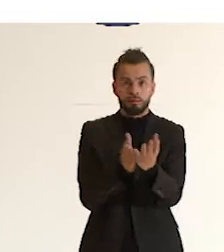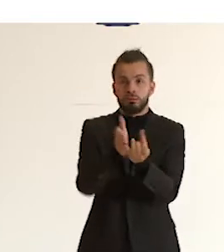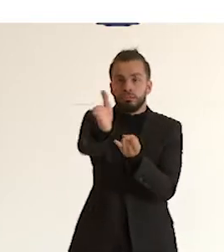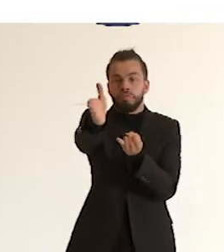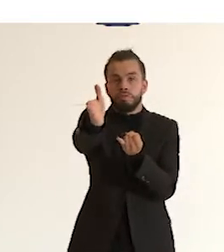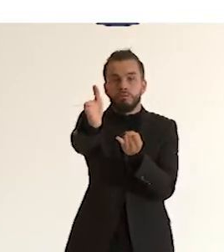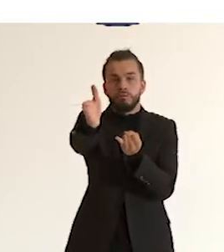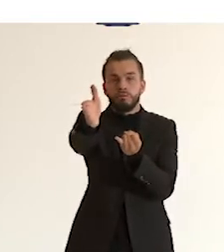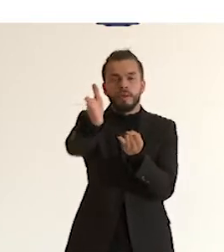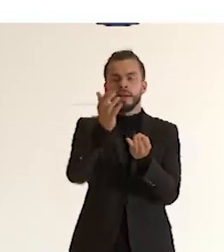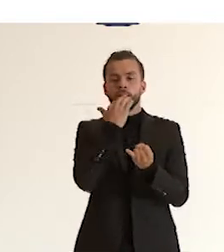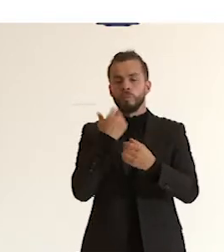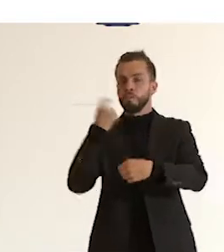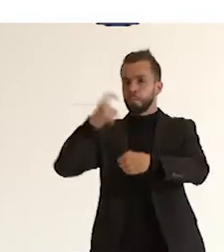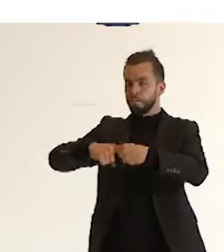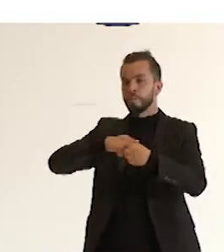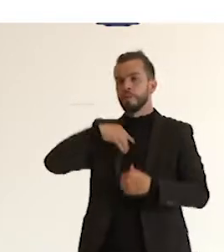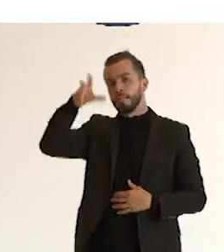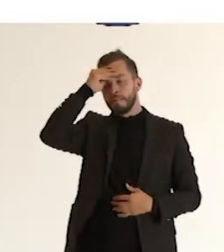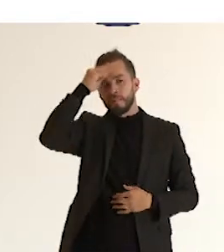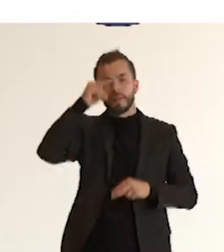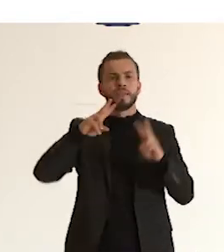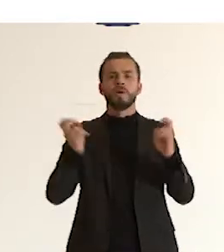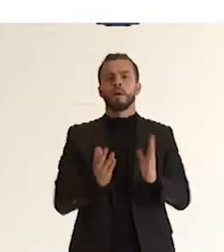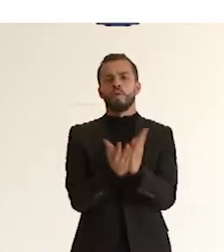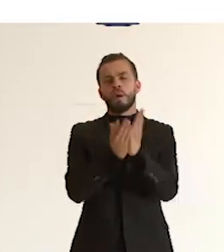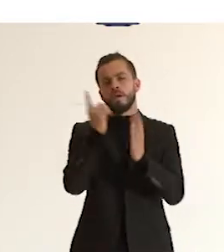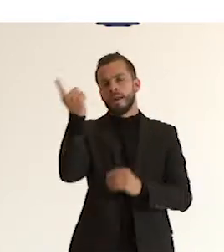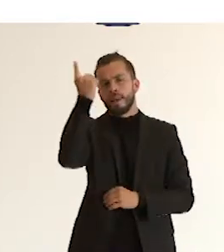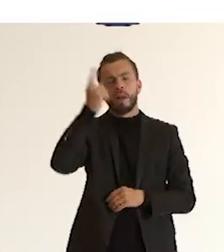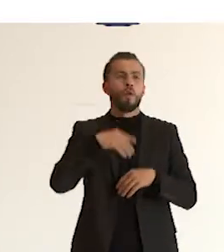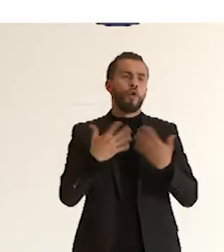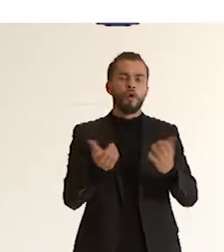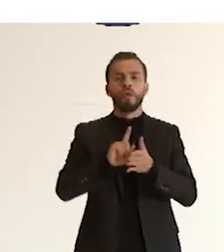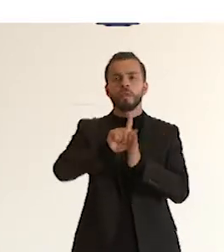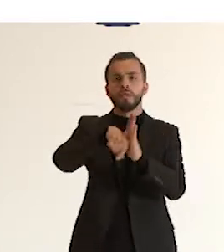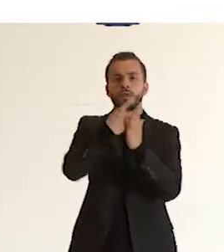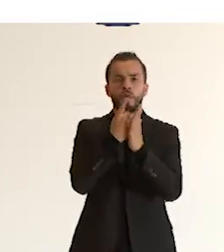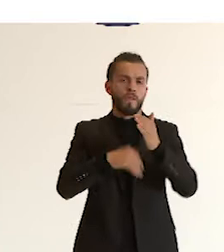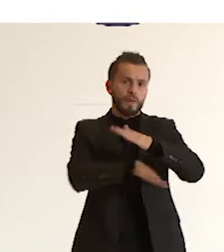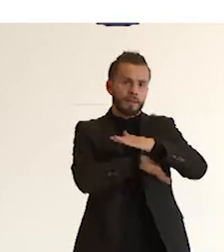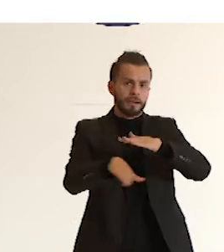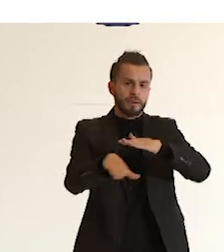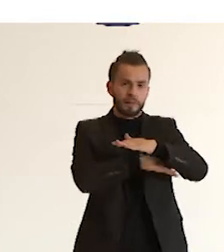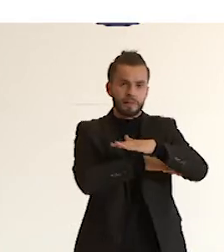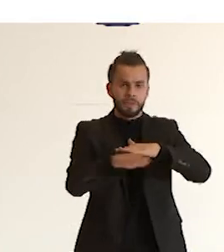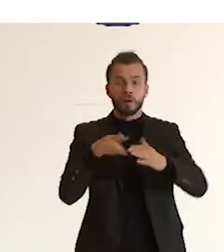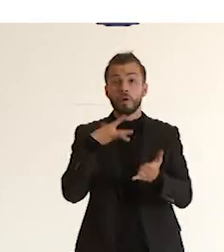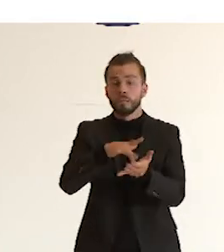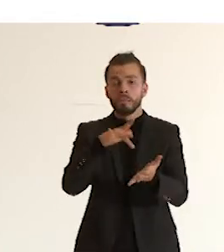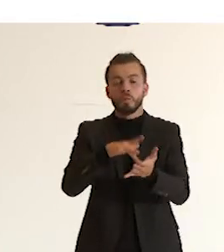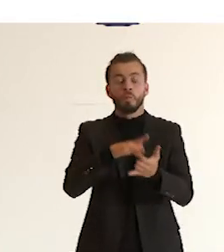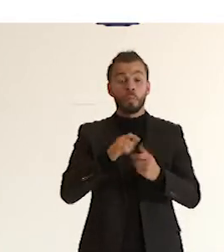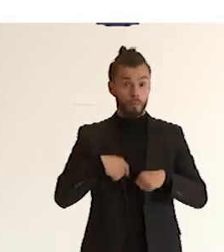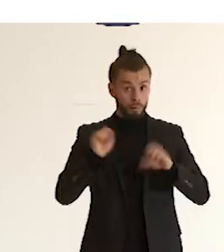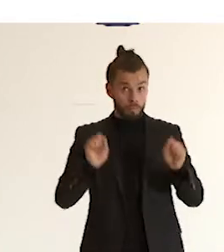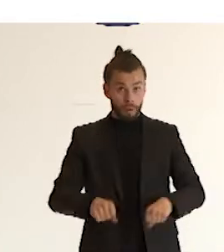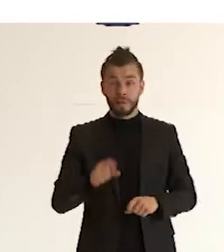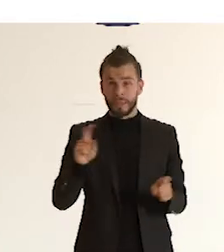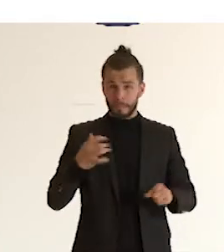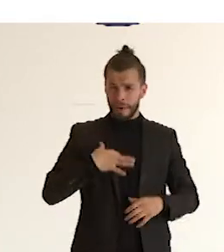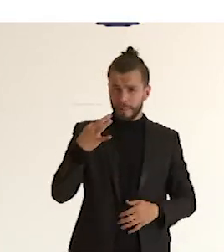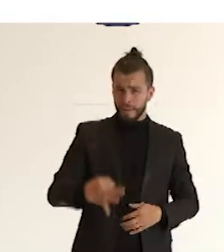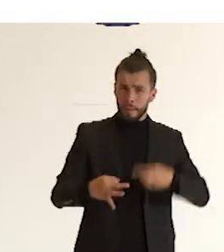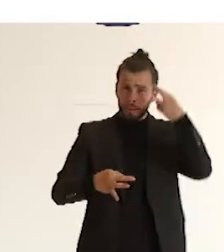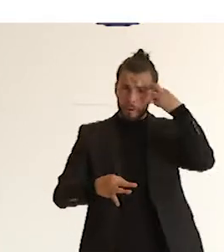cuando cuando estamos hablando de educación general o del ciclo básico de formación pues no tiene mucho sentido estar hablando de ética profesional